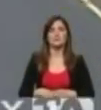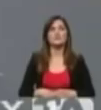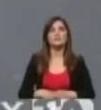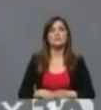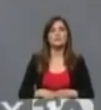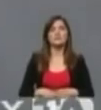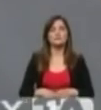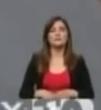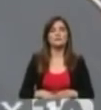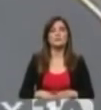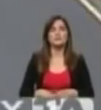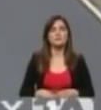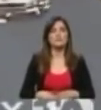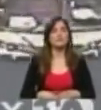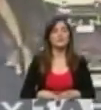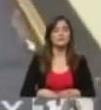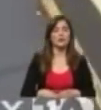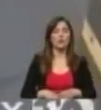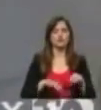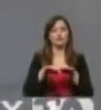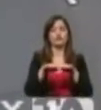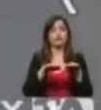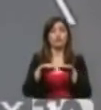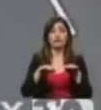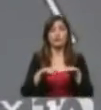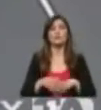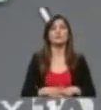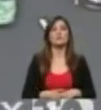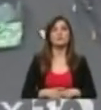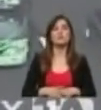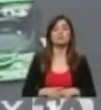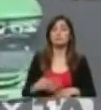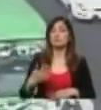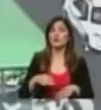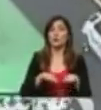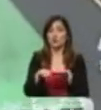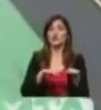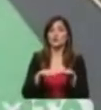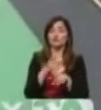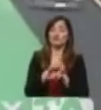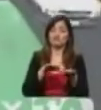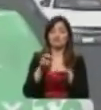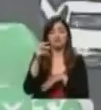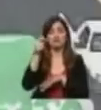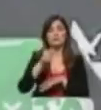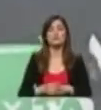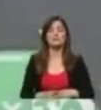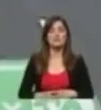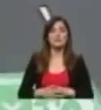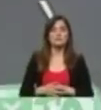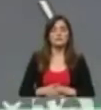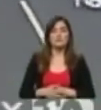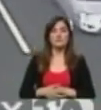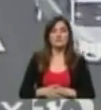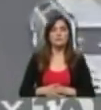esta suele ser una vía bastante congestionada, ahora hay bastante fluidez. Y una vía rápida sobre todo. Así es una vía rápida,